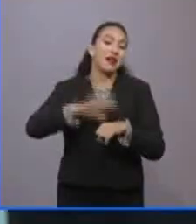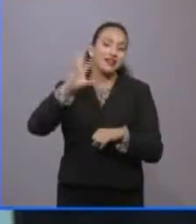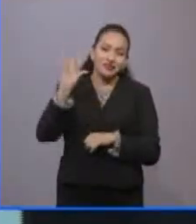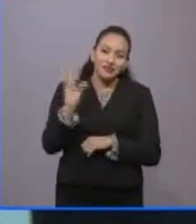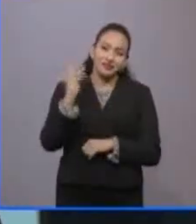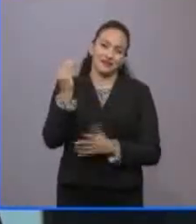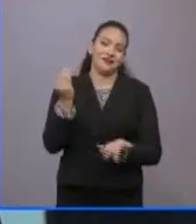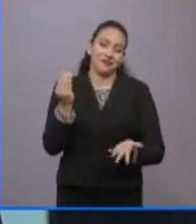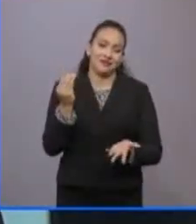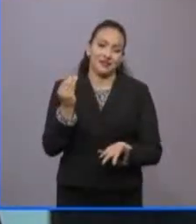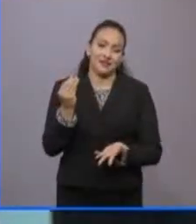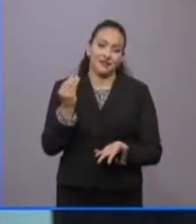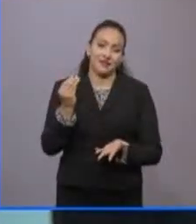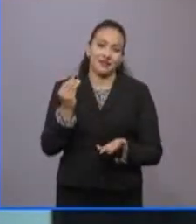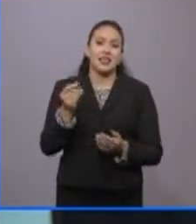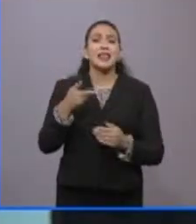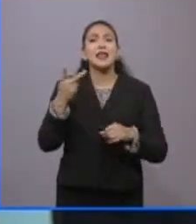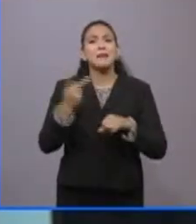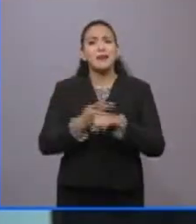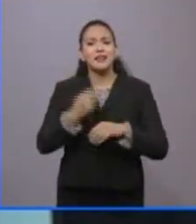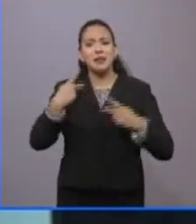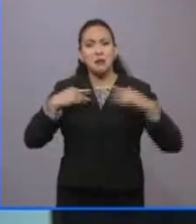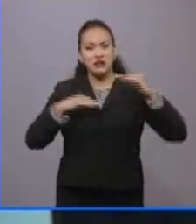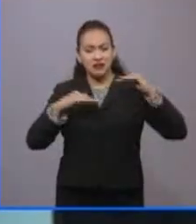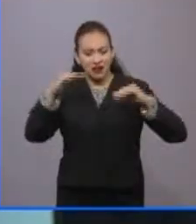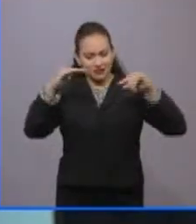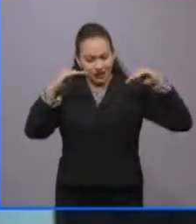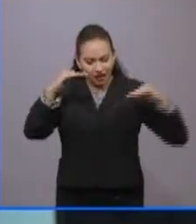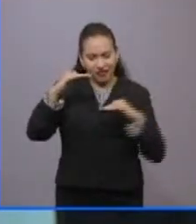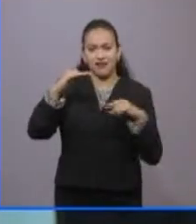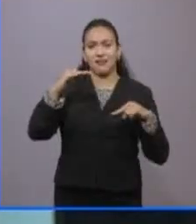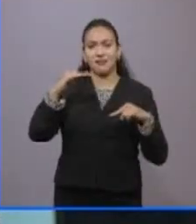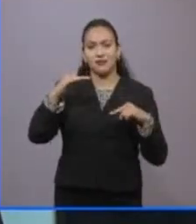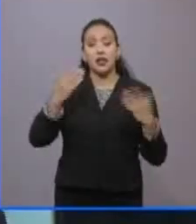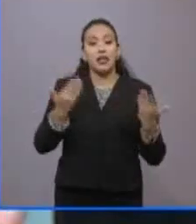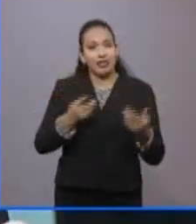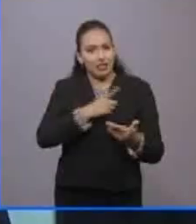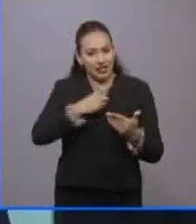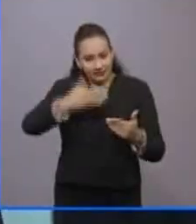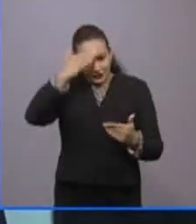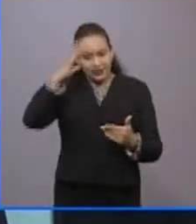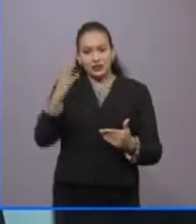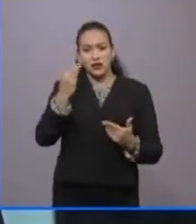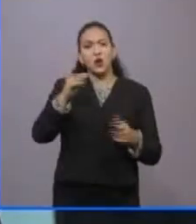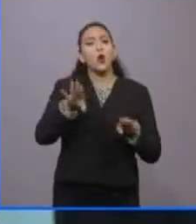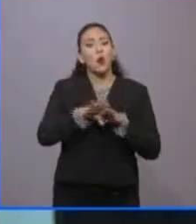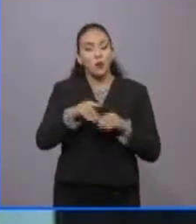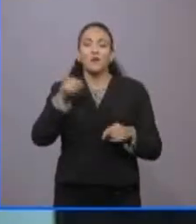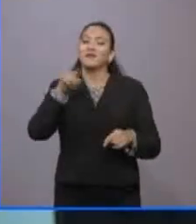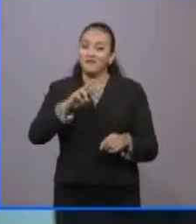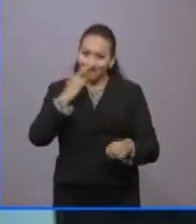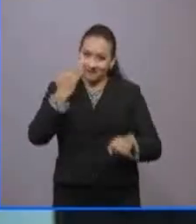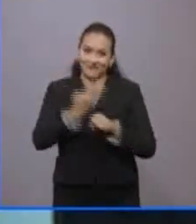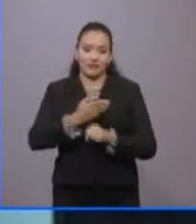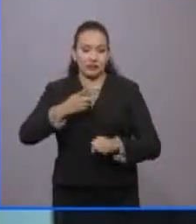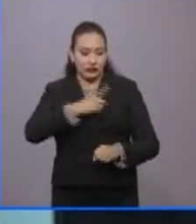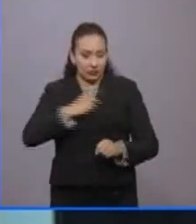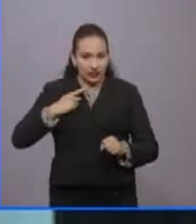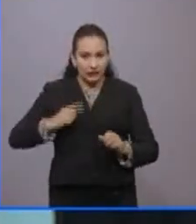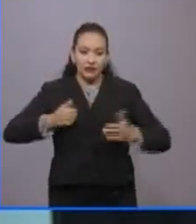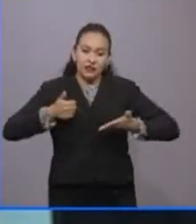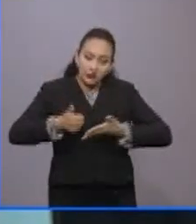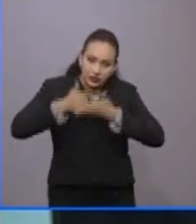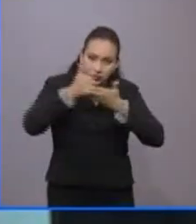ahí nos hace falta a los mexicanos entrar en esa dinámica, en esa etapa, y creo que ahora hay oportunidad y voluntad